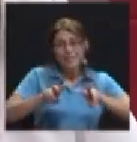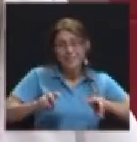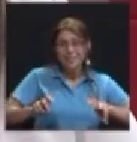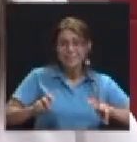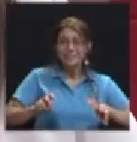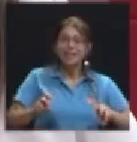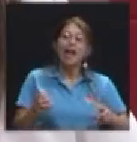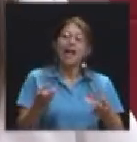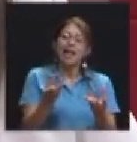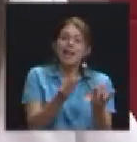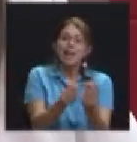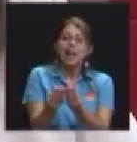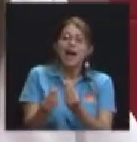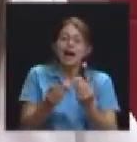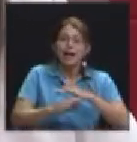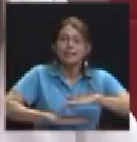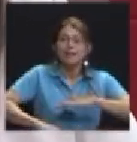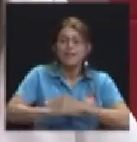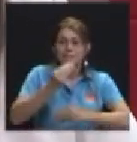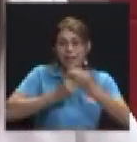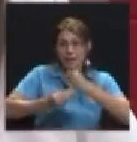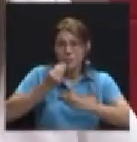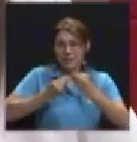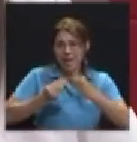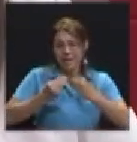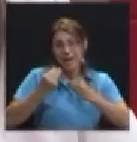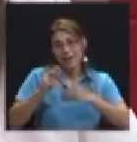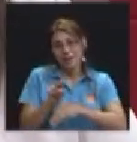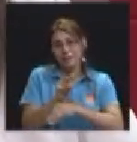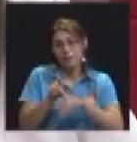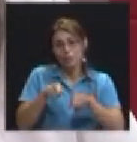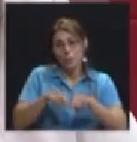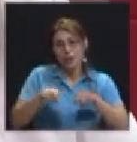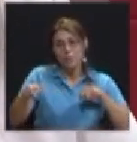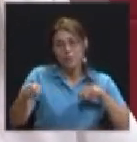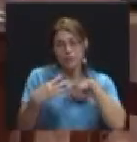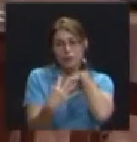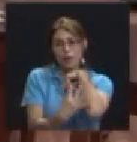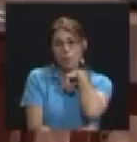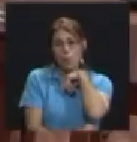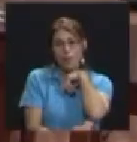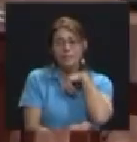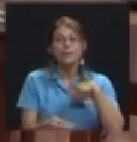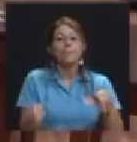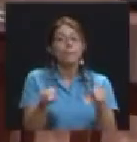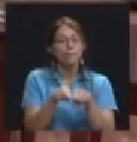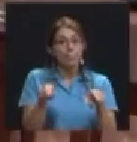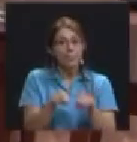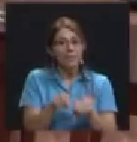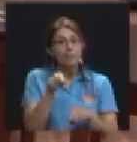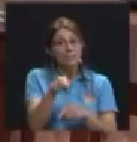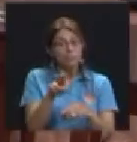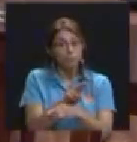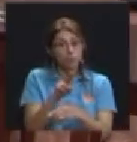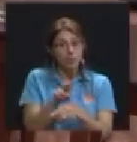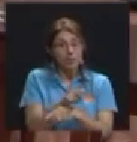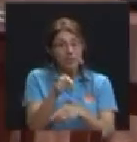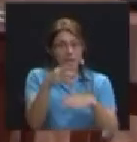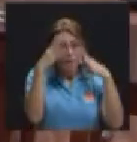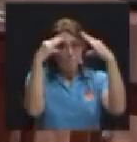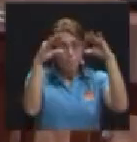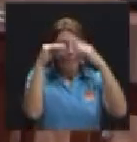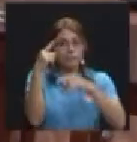es un indicador que se usa para la medición de la pobreza. Y otro insumo muy importante para el cual es utilizada esta